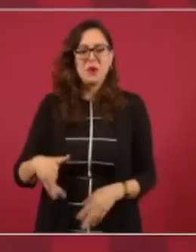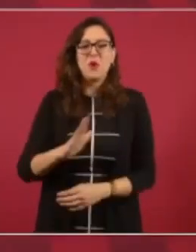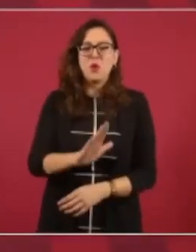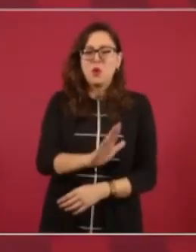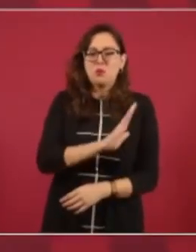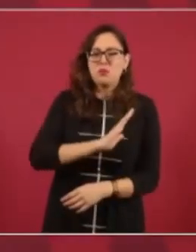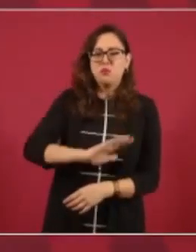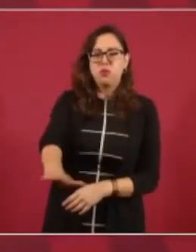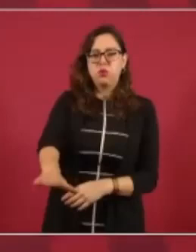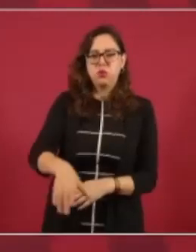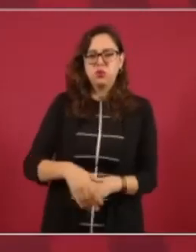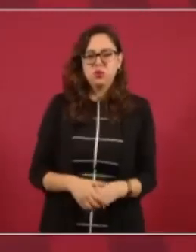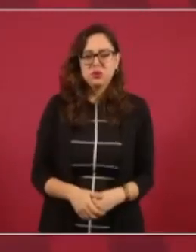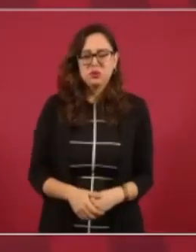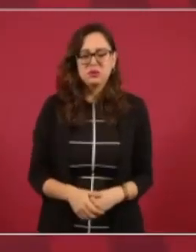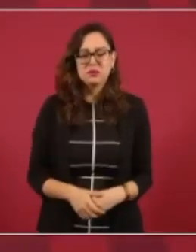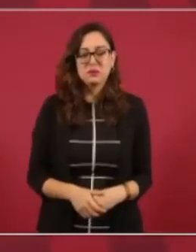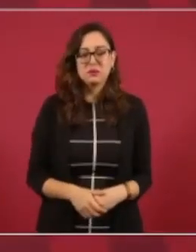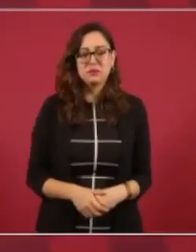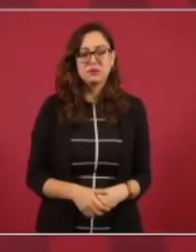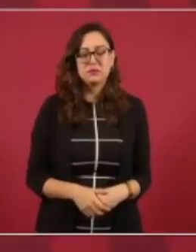pero luego